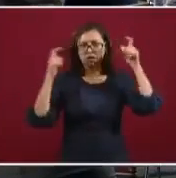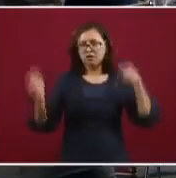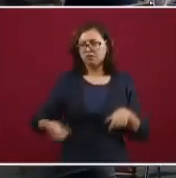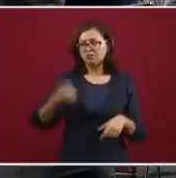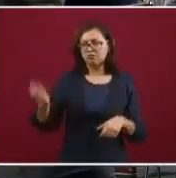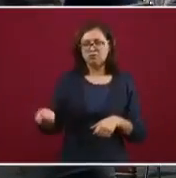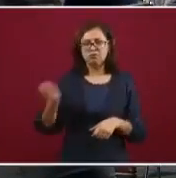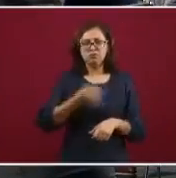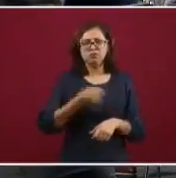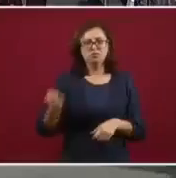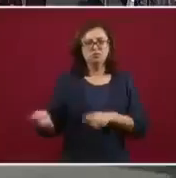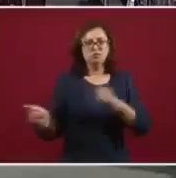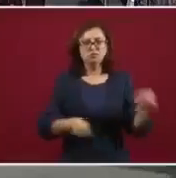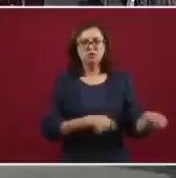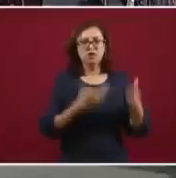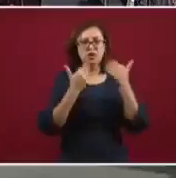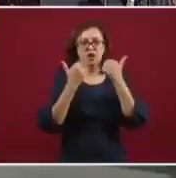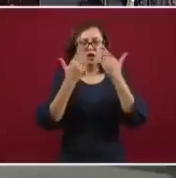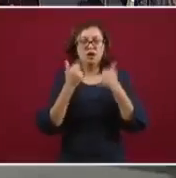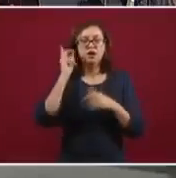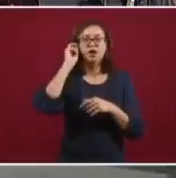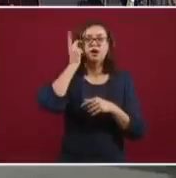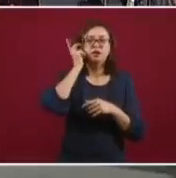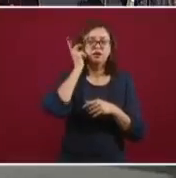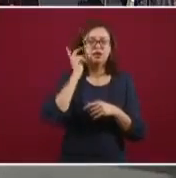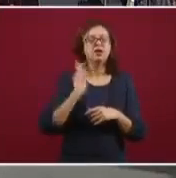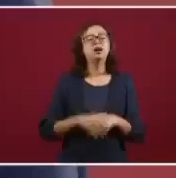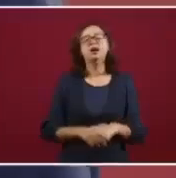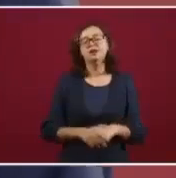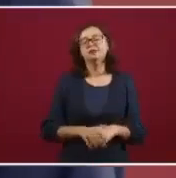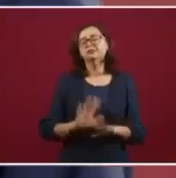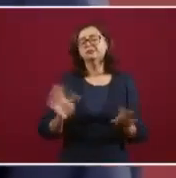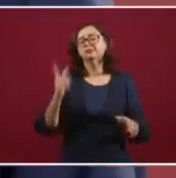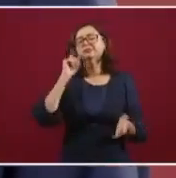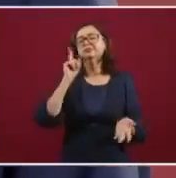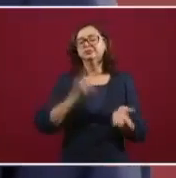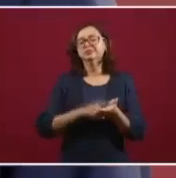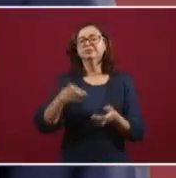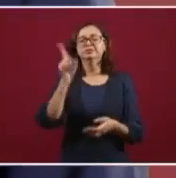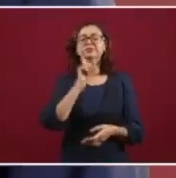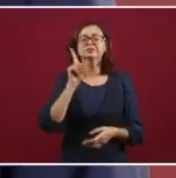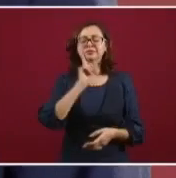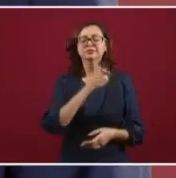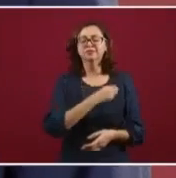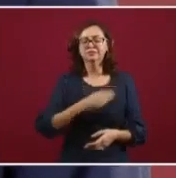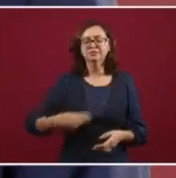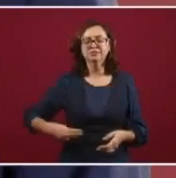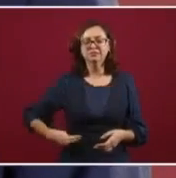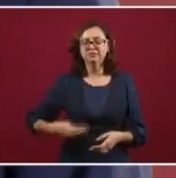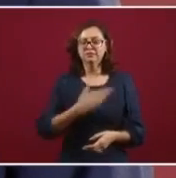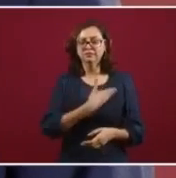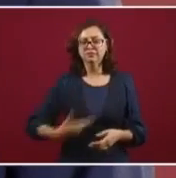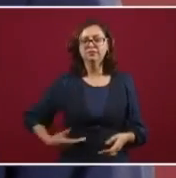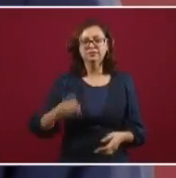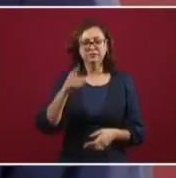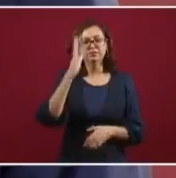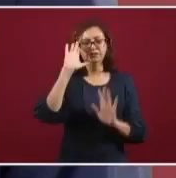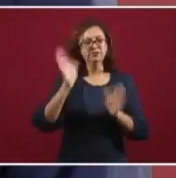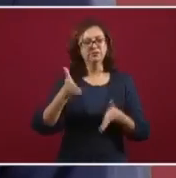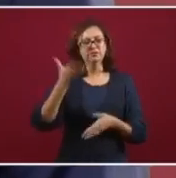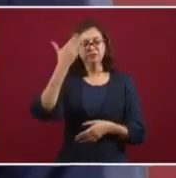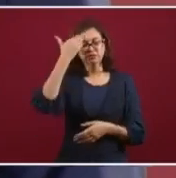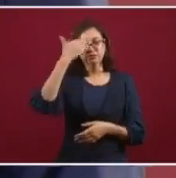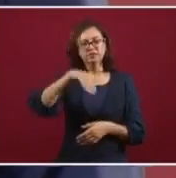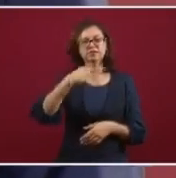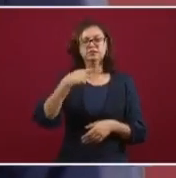sin caballos? Seguramente ella tiene ya un plan sobre esto, ¿no? Y en lo que podamos ayudar nosotros, lo vamos a hacer. Gracias.